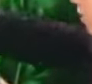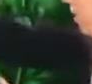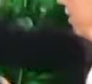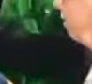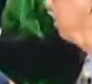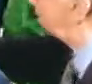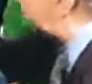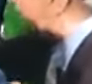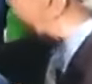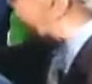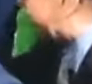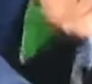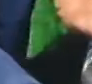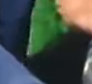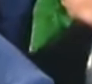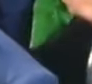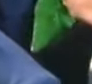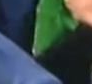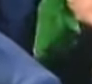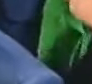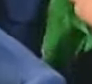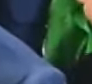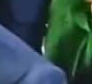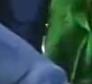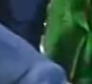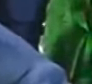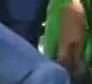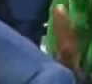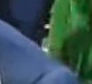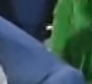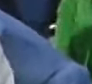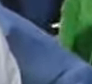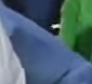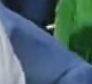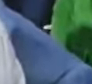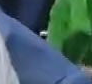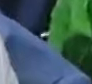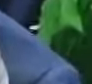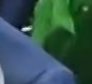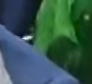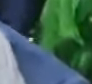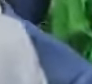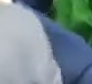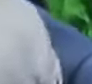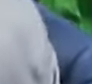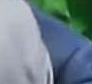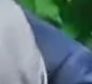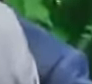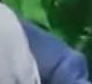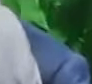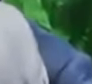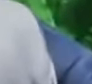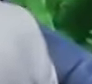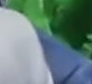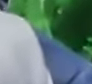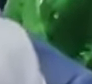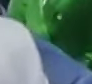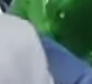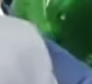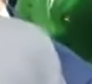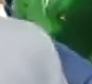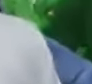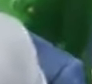el funcionamiento de las máquinas y que el pueblo venezolano, en términos generales, pueda tener una